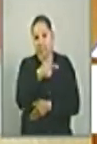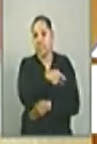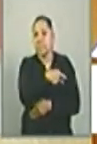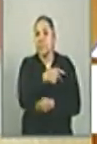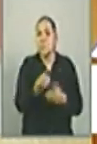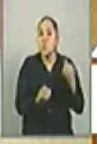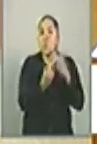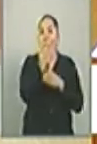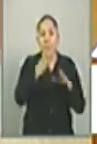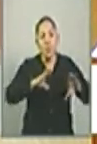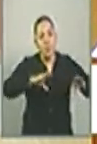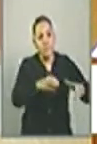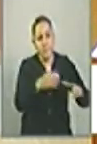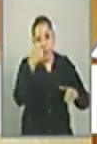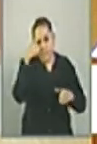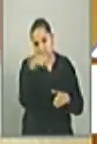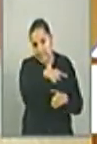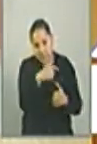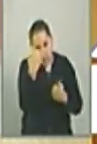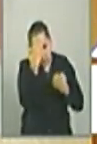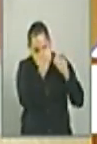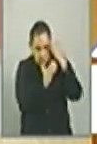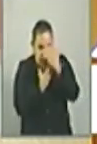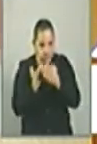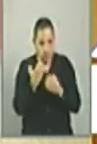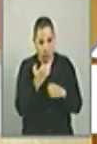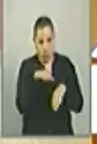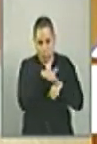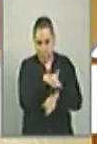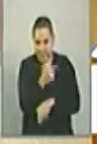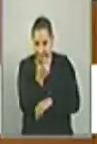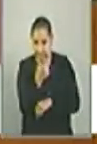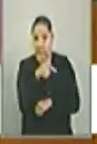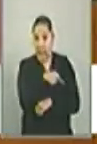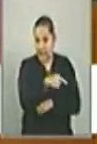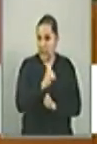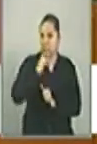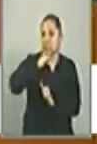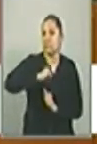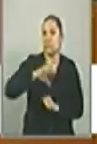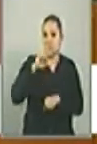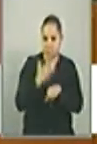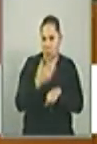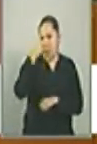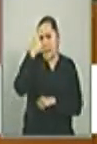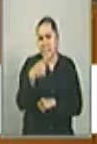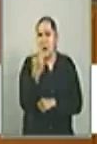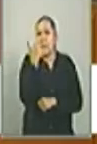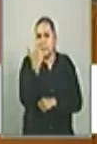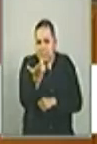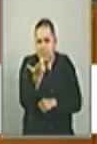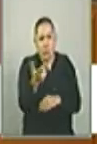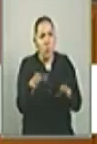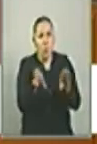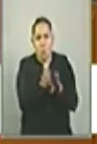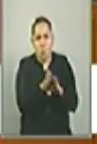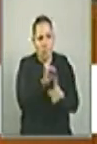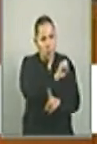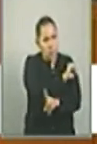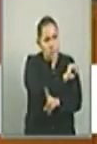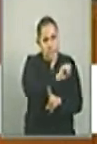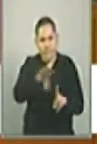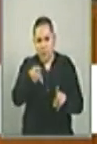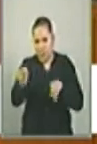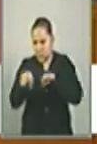es la responsable de detectar las operaciones inusuales en el sistema financiero y a través de querella iniciar las